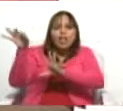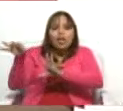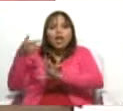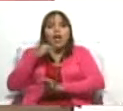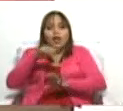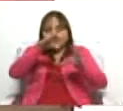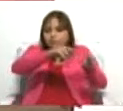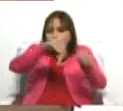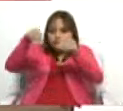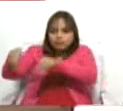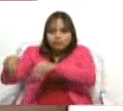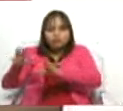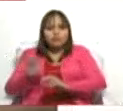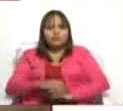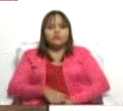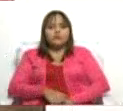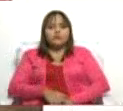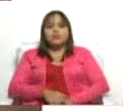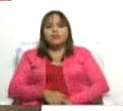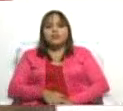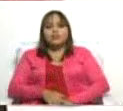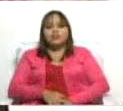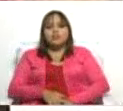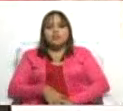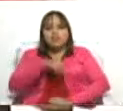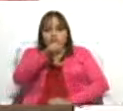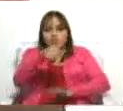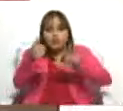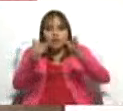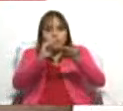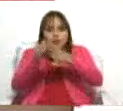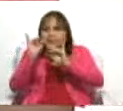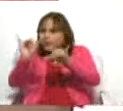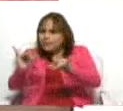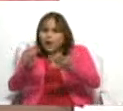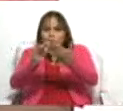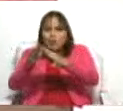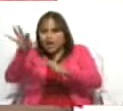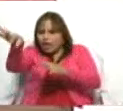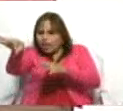importado. ¿De dónde van a salir esos 6 para la comunidad? De esa comunidad.